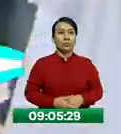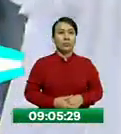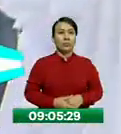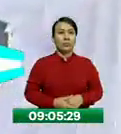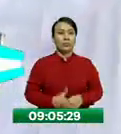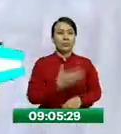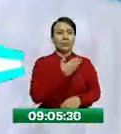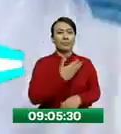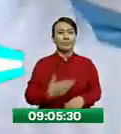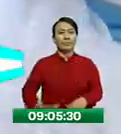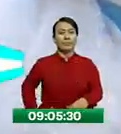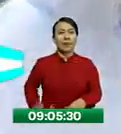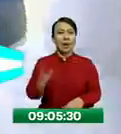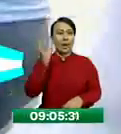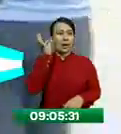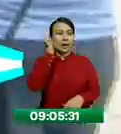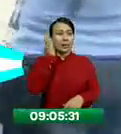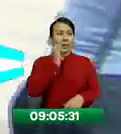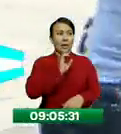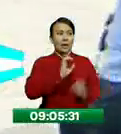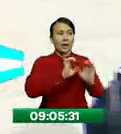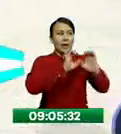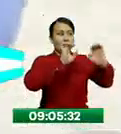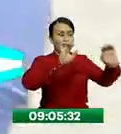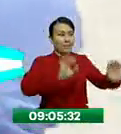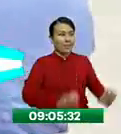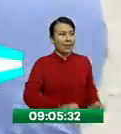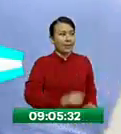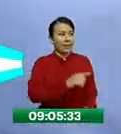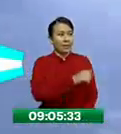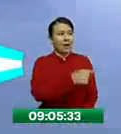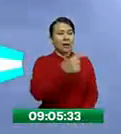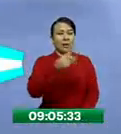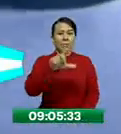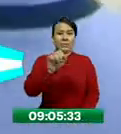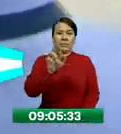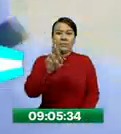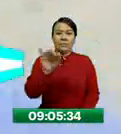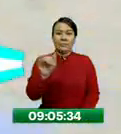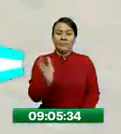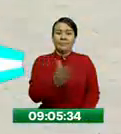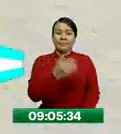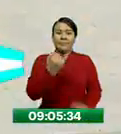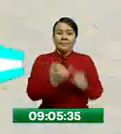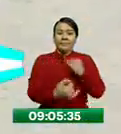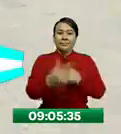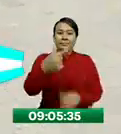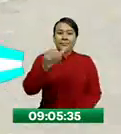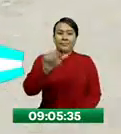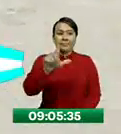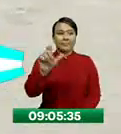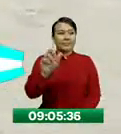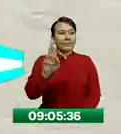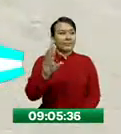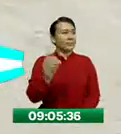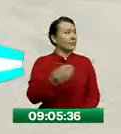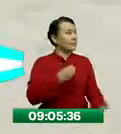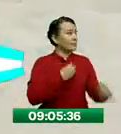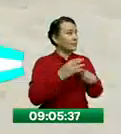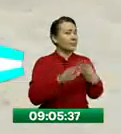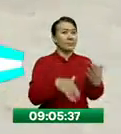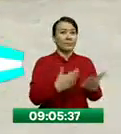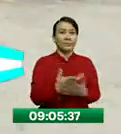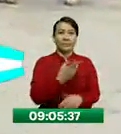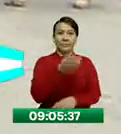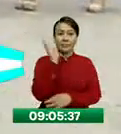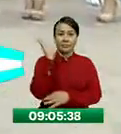La presidenta de la empresa municipal de turismo, Gloria Gallardo. Vamos a escuchar en este momento sus palabras de lo que va a ser este evento que iniciará en